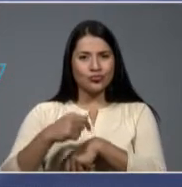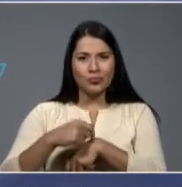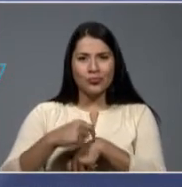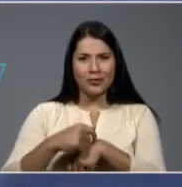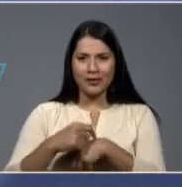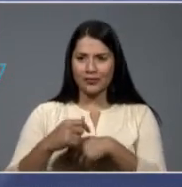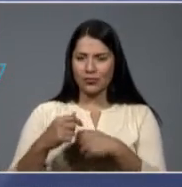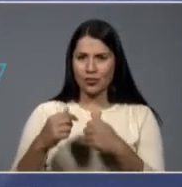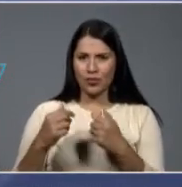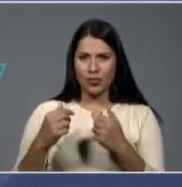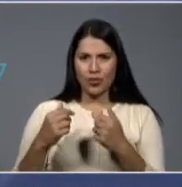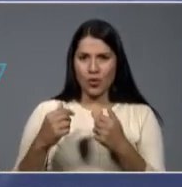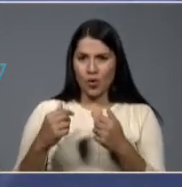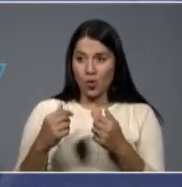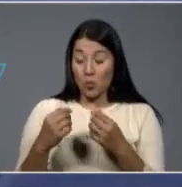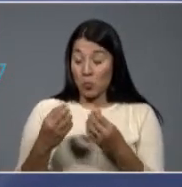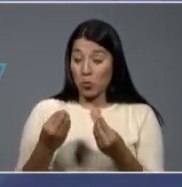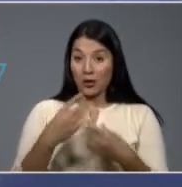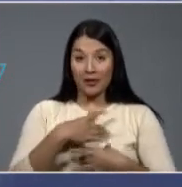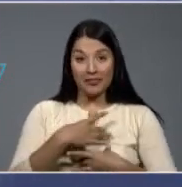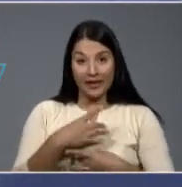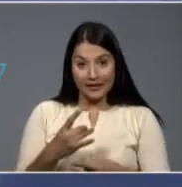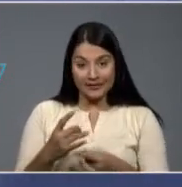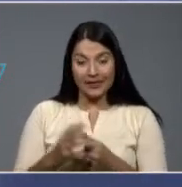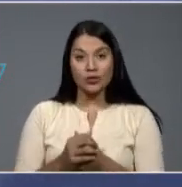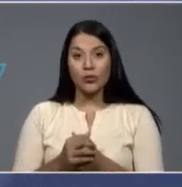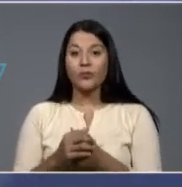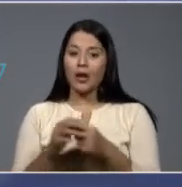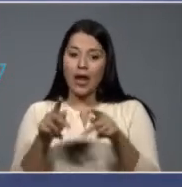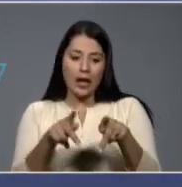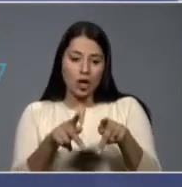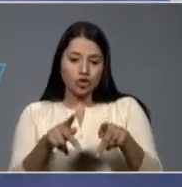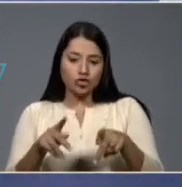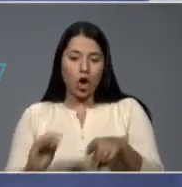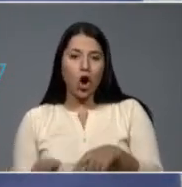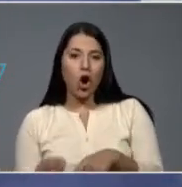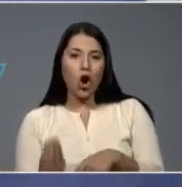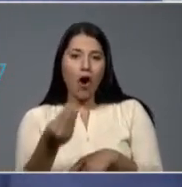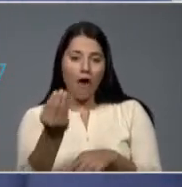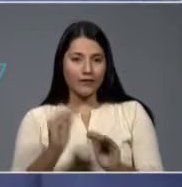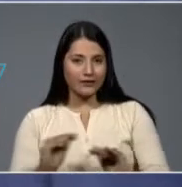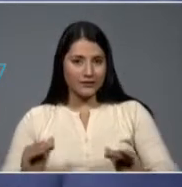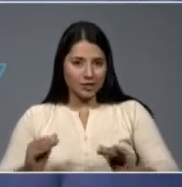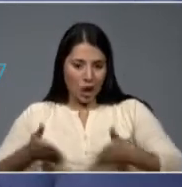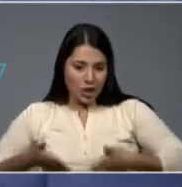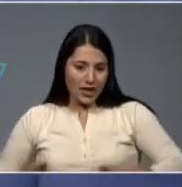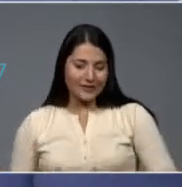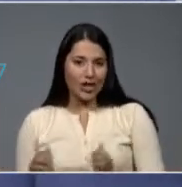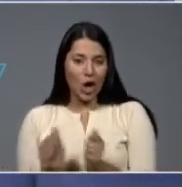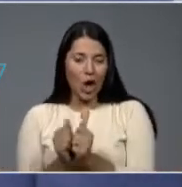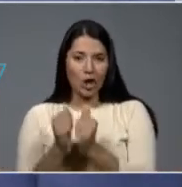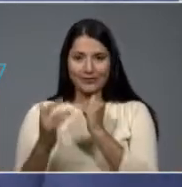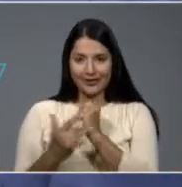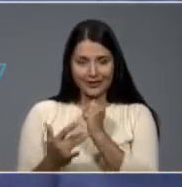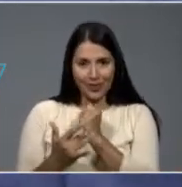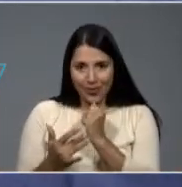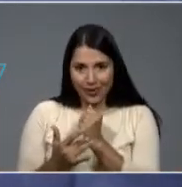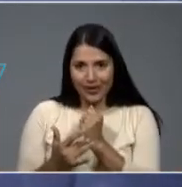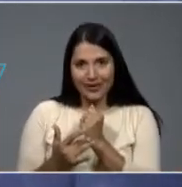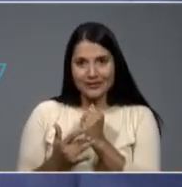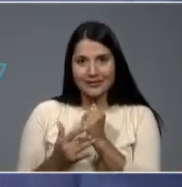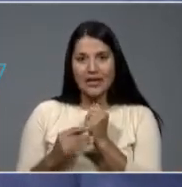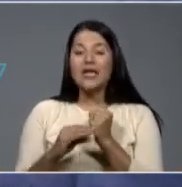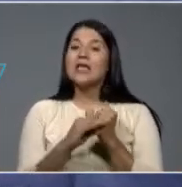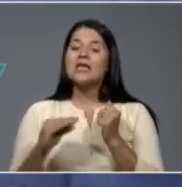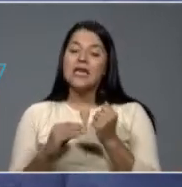hay un enfrentado bastante interesante, que son los nativos digitales, ajá, ¿verdad? Siendo conducidos, enseñados, apoyados, sí,